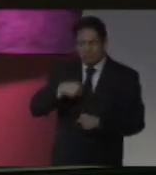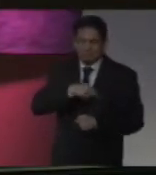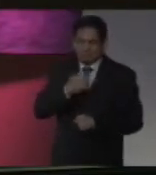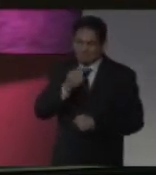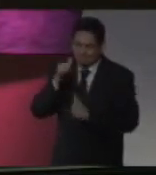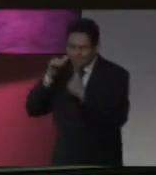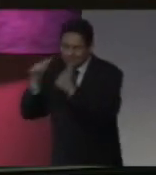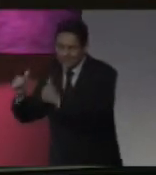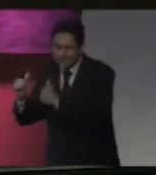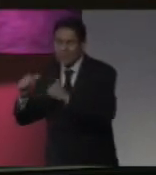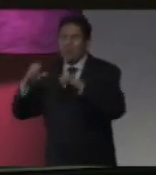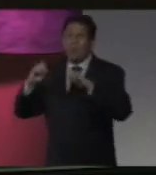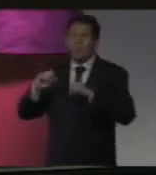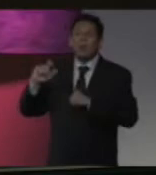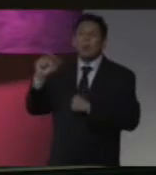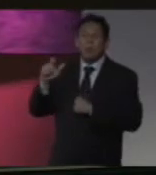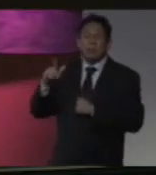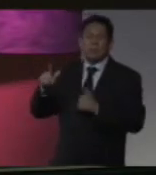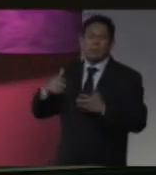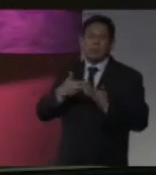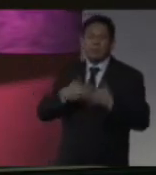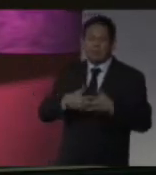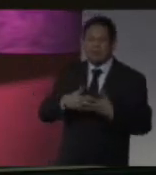impacto ecológico global